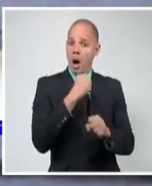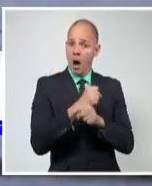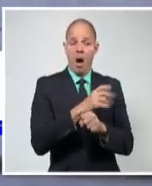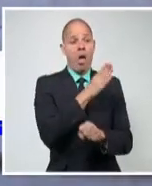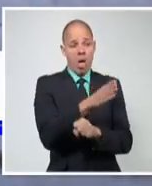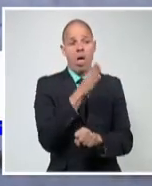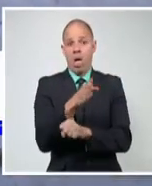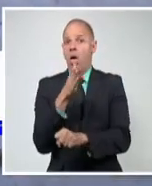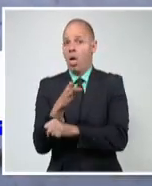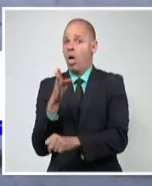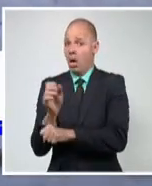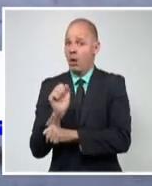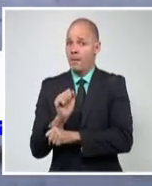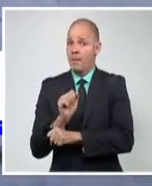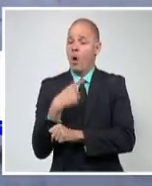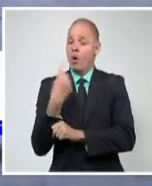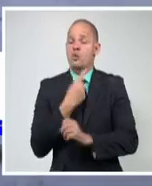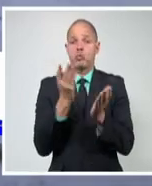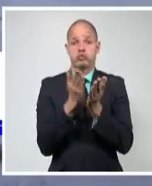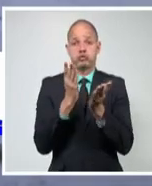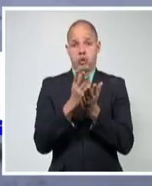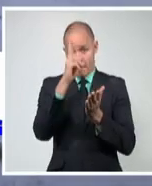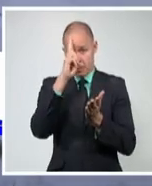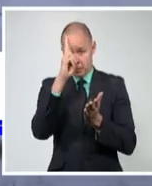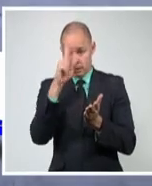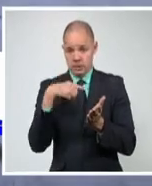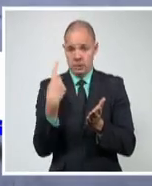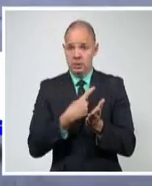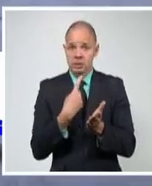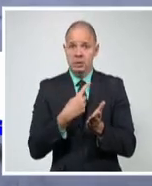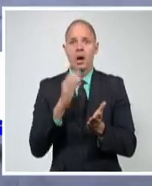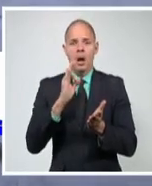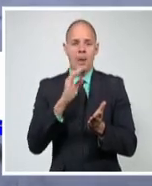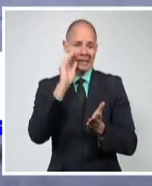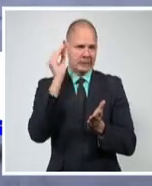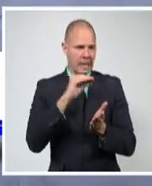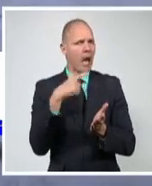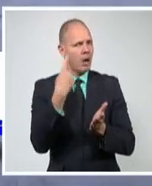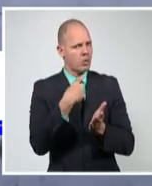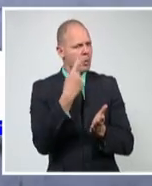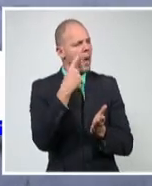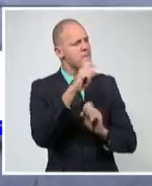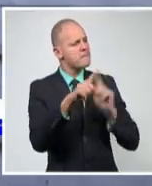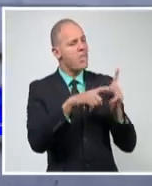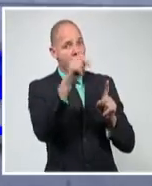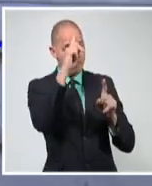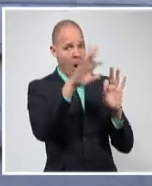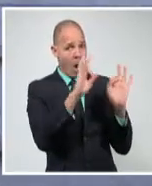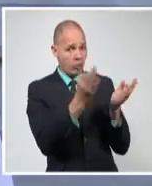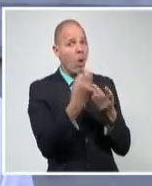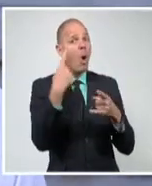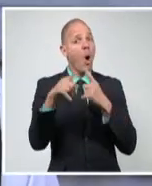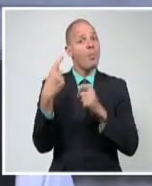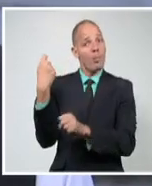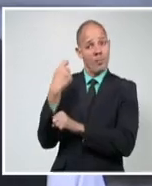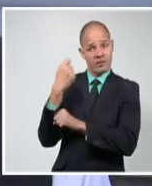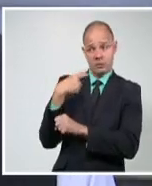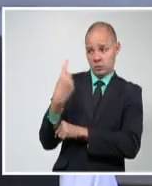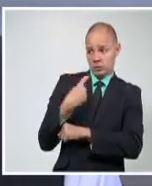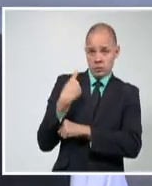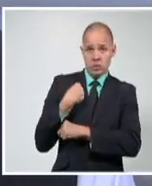medicina, siempre acodiándose de los médicos del consultorio y de los mismos profesores, iremos siempre